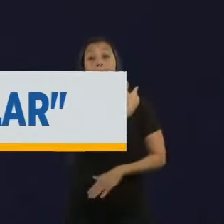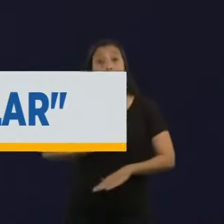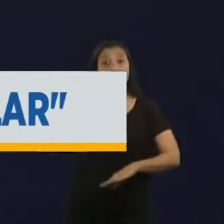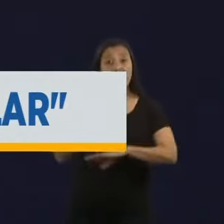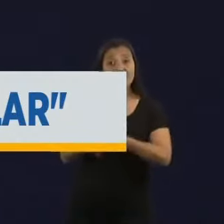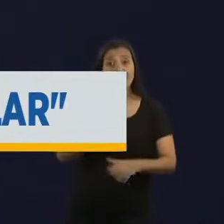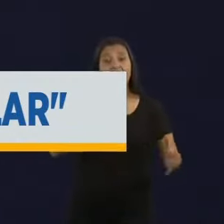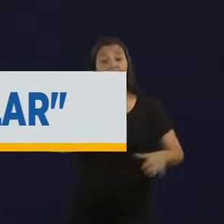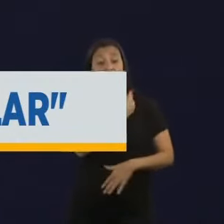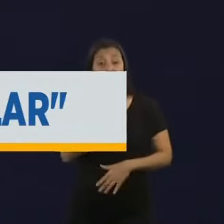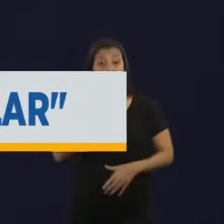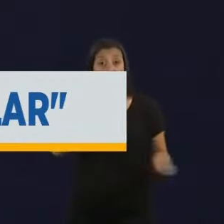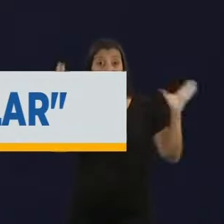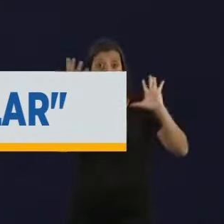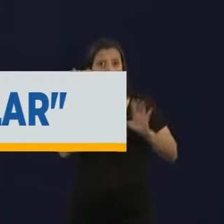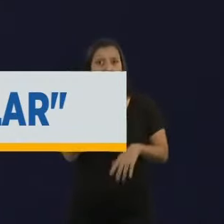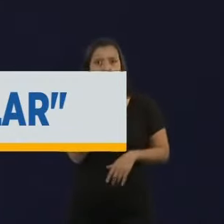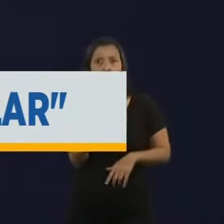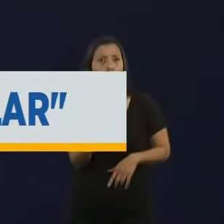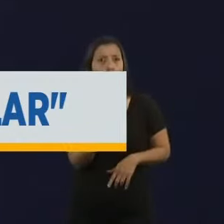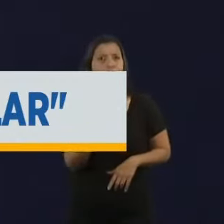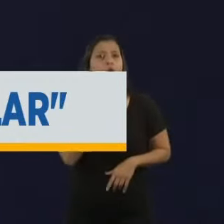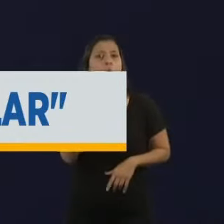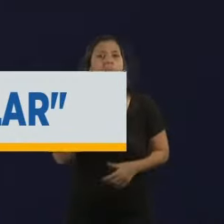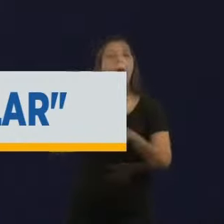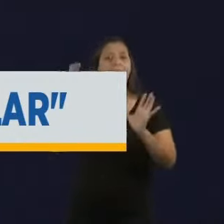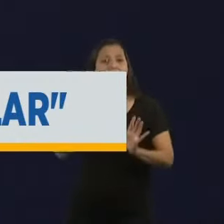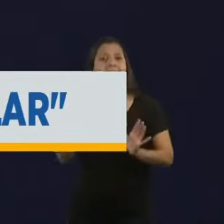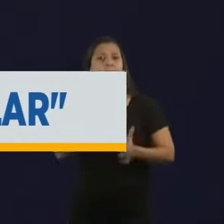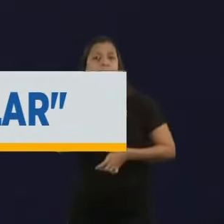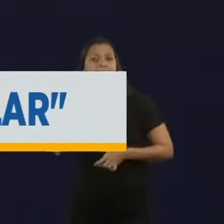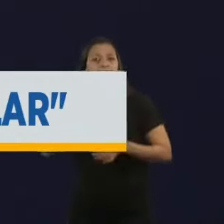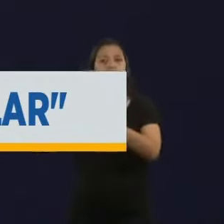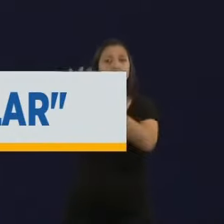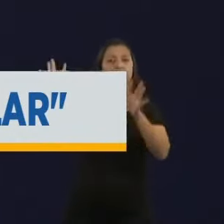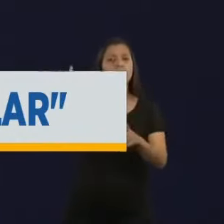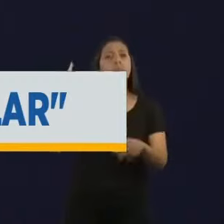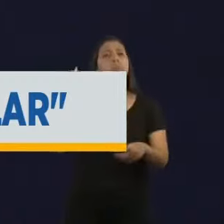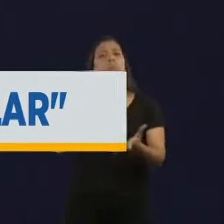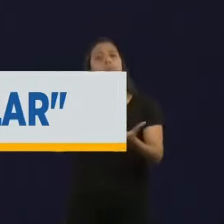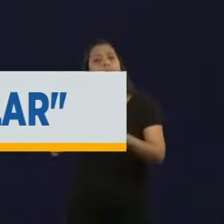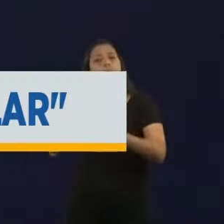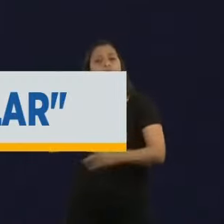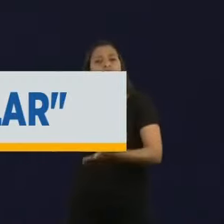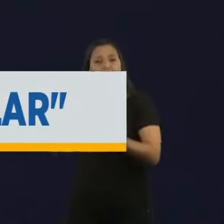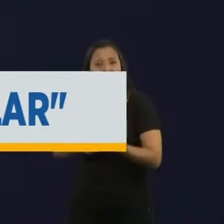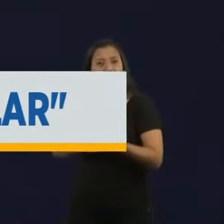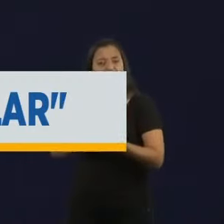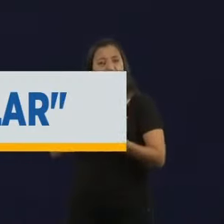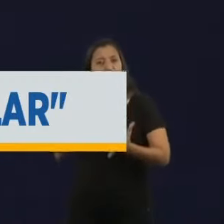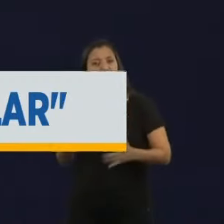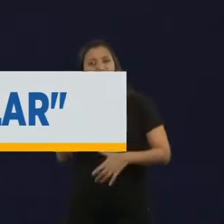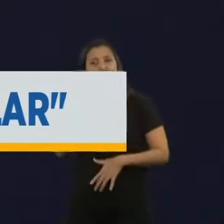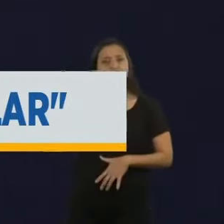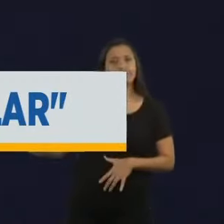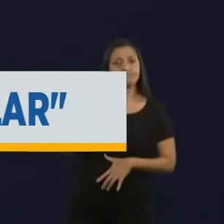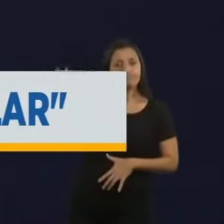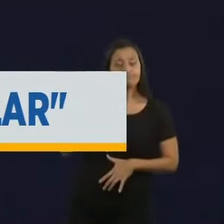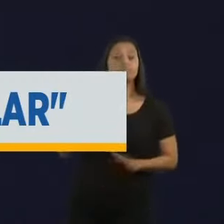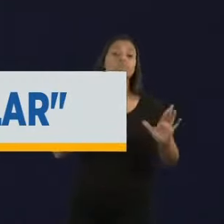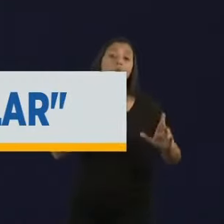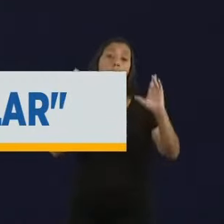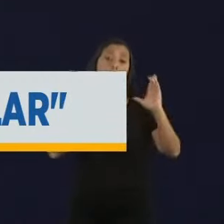argentino no hizo mención a nadie en particular. Y confiamos en que, superadas por supuesto las